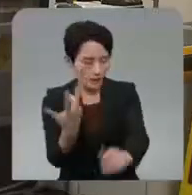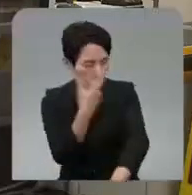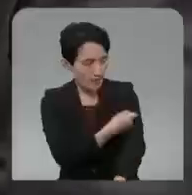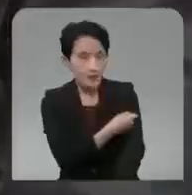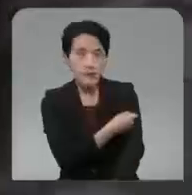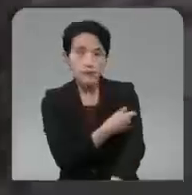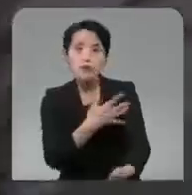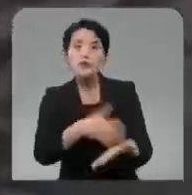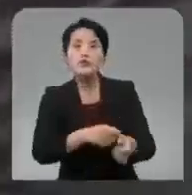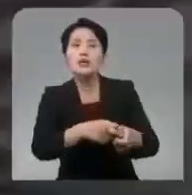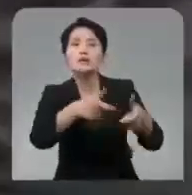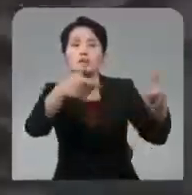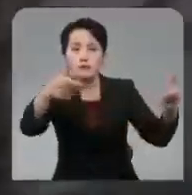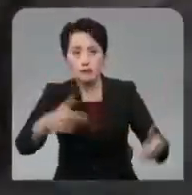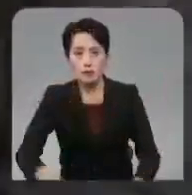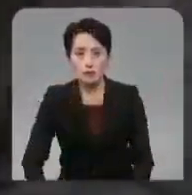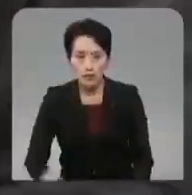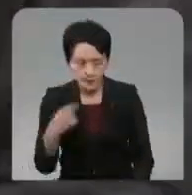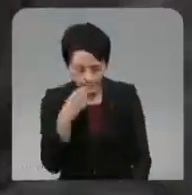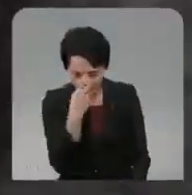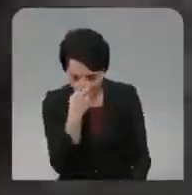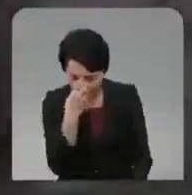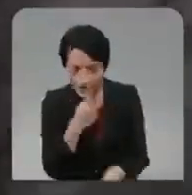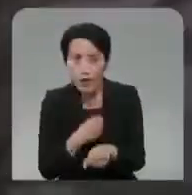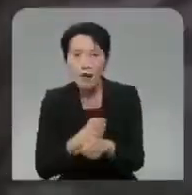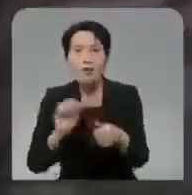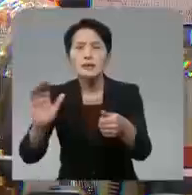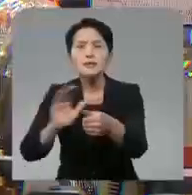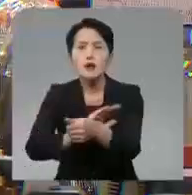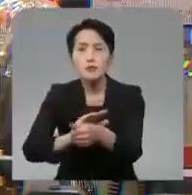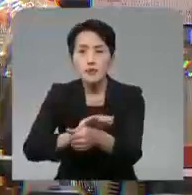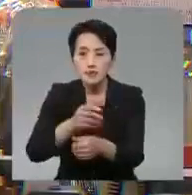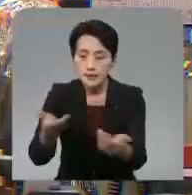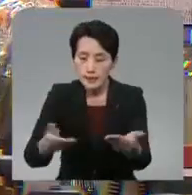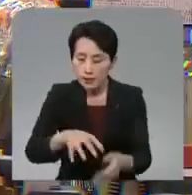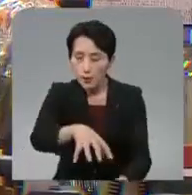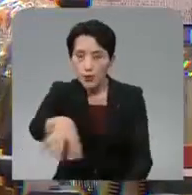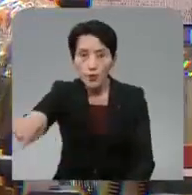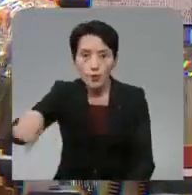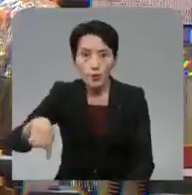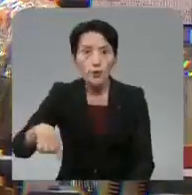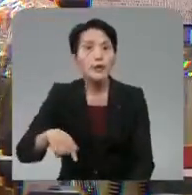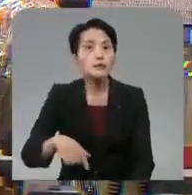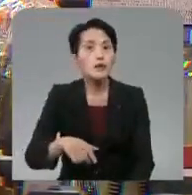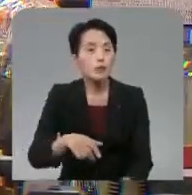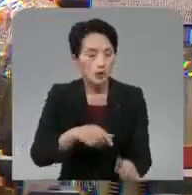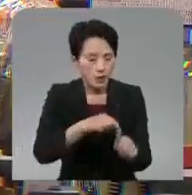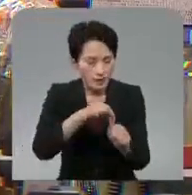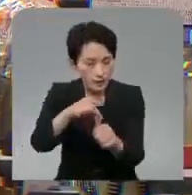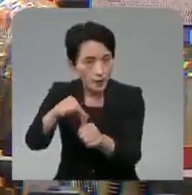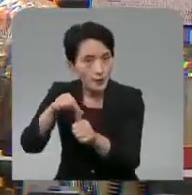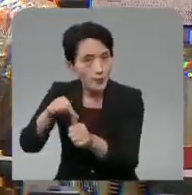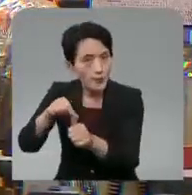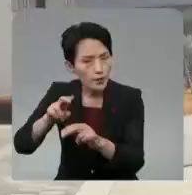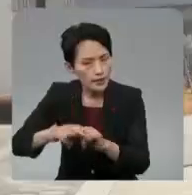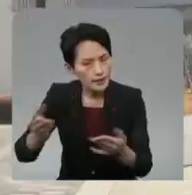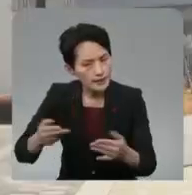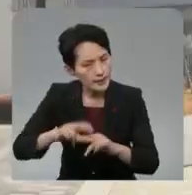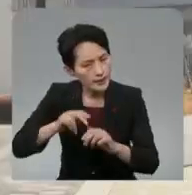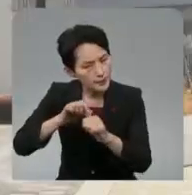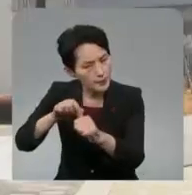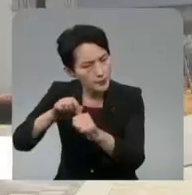señal favorable destaca la mejora aunque sutil de la producción y también del consumo y del empleo en el sector servicios